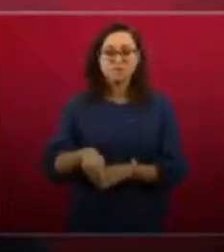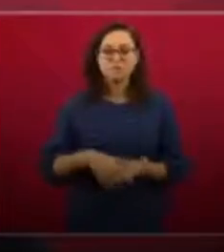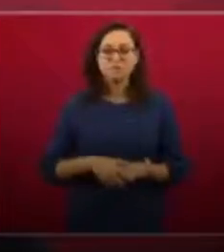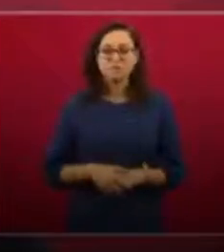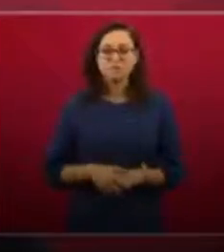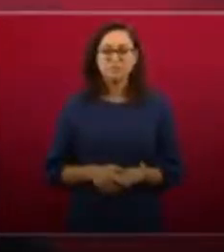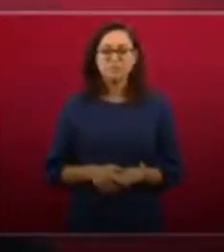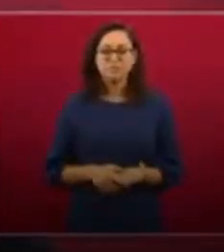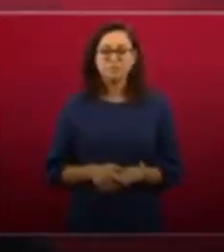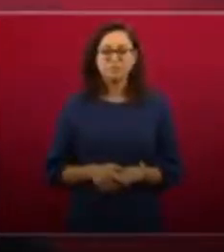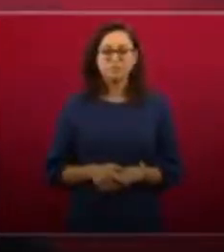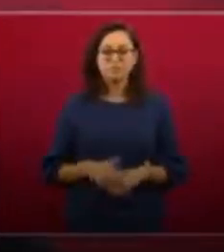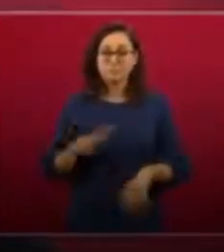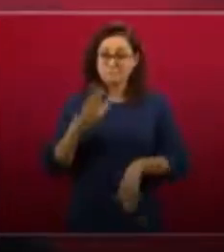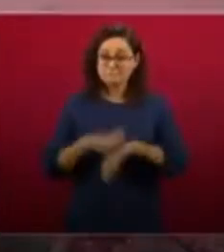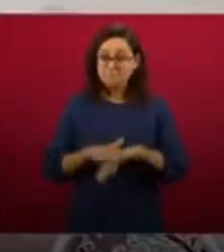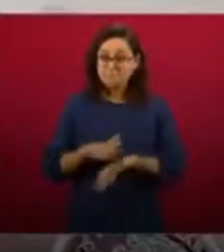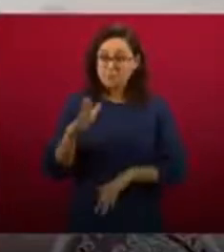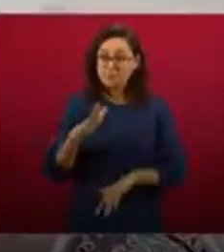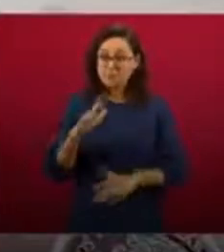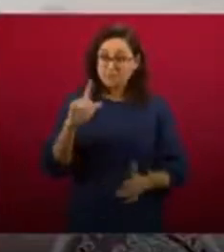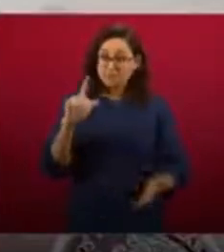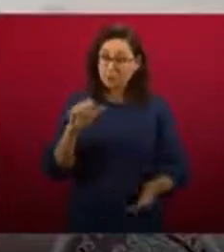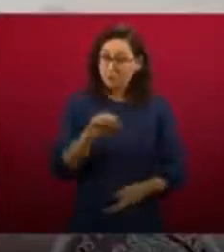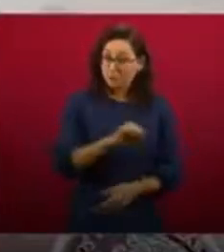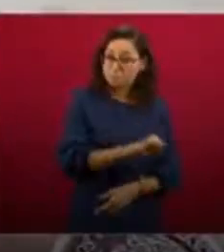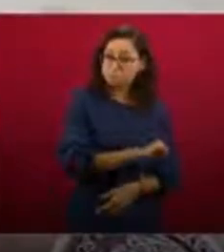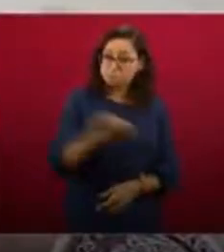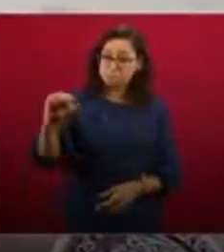No se contempla en la ley de ingresos